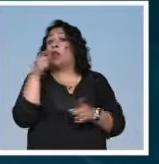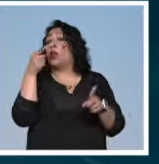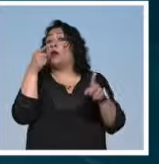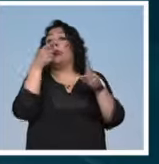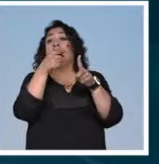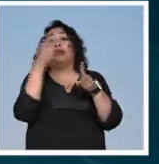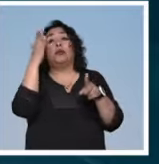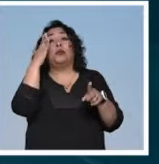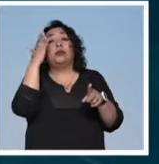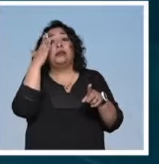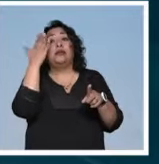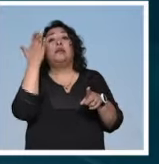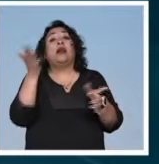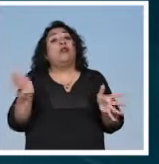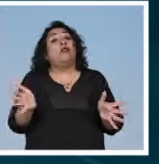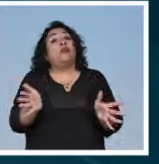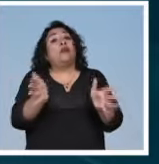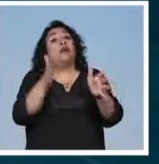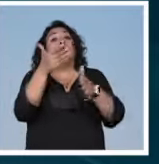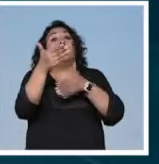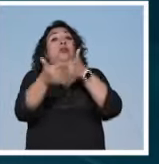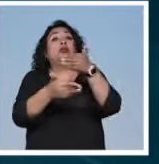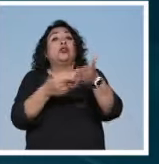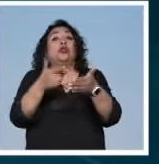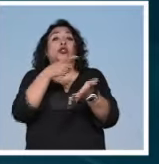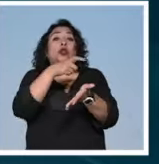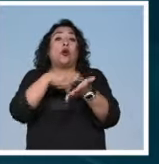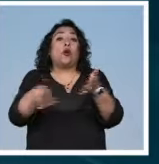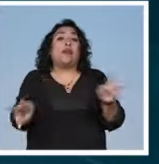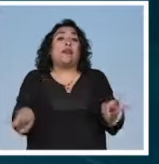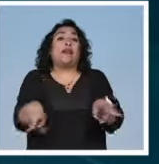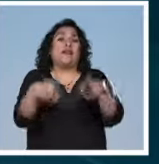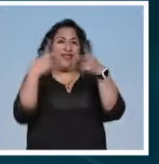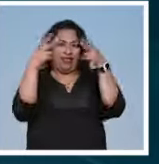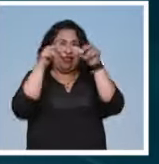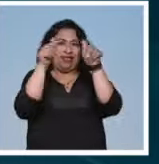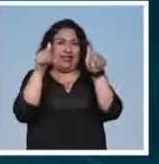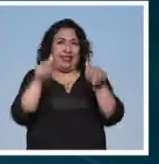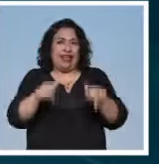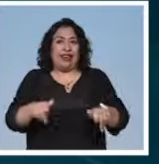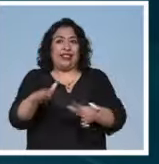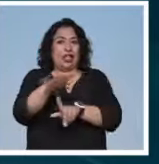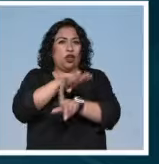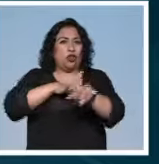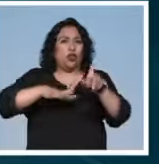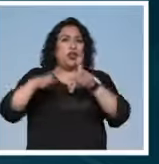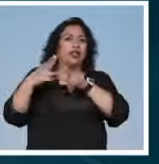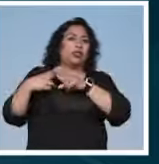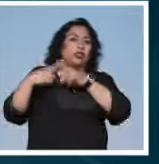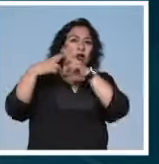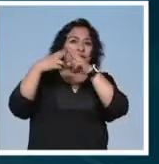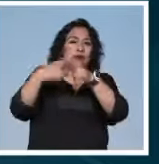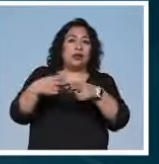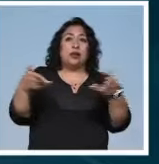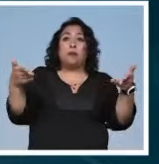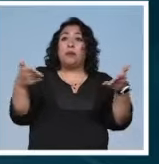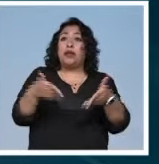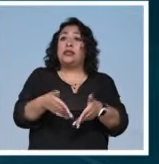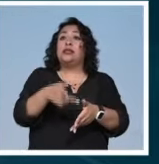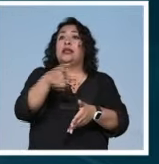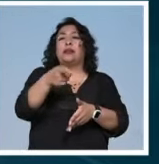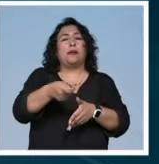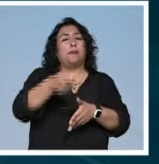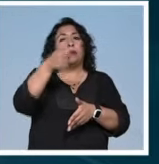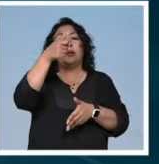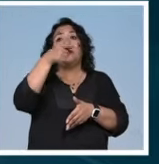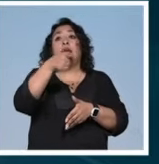objetivos principales, que es el fomentar el proceso de compra-venta de piezas artísticas. En el contexto del aniversario, se presenta también, por